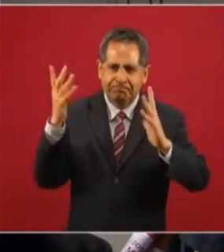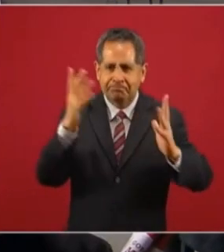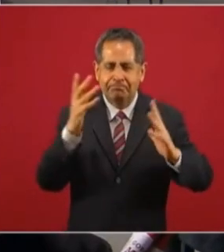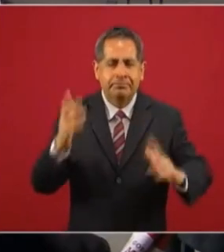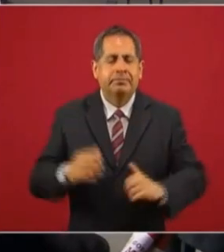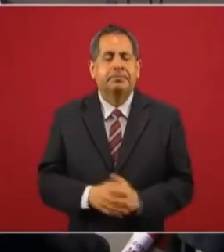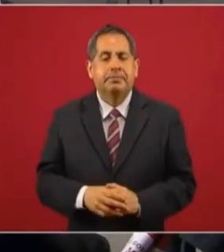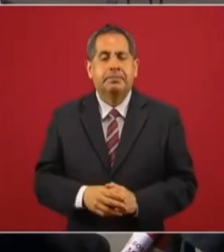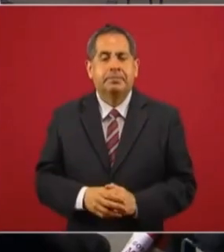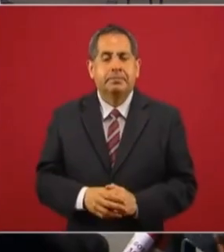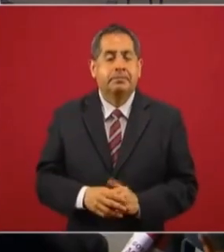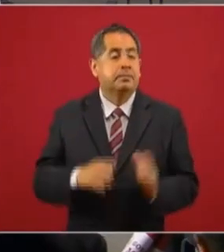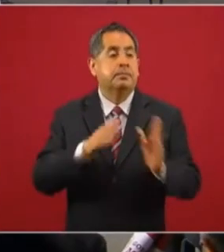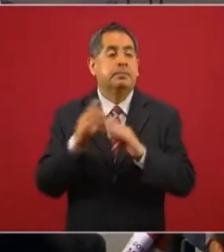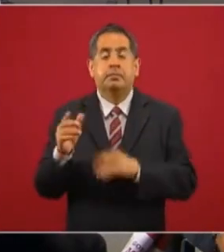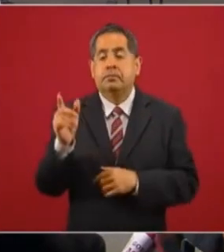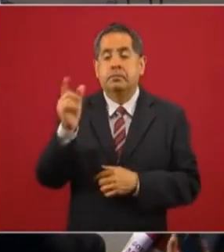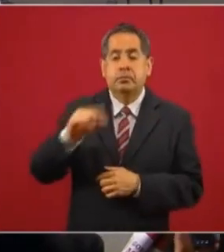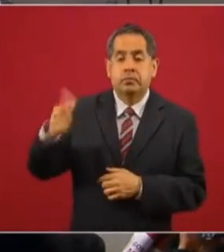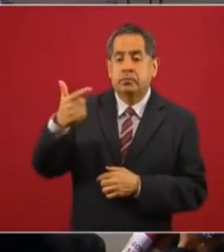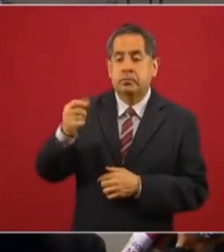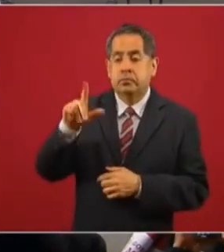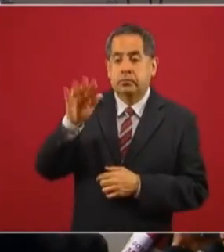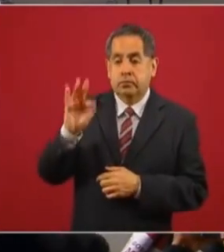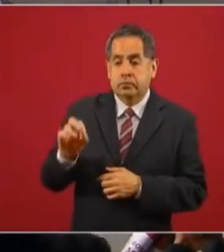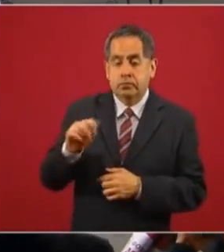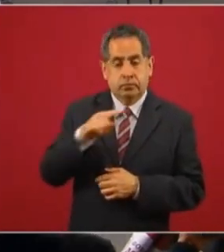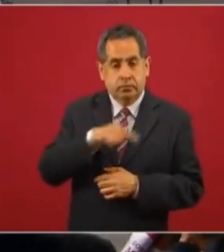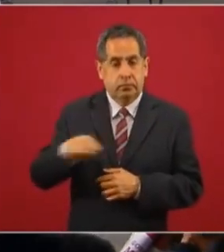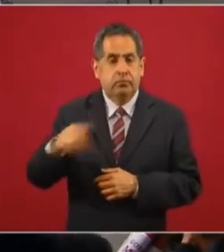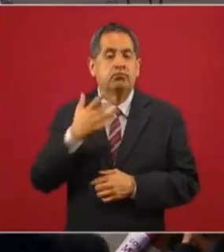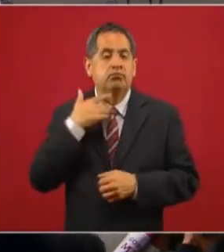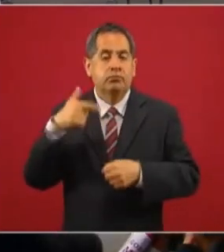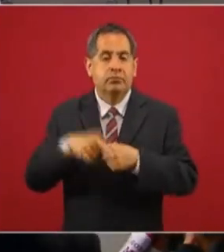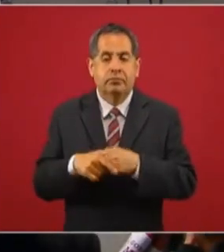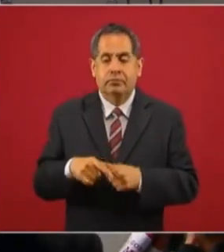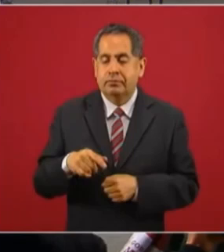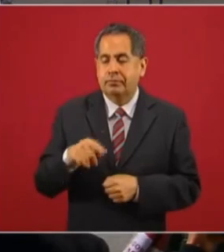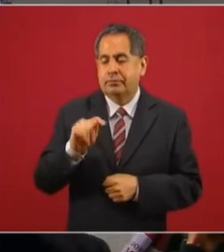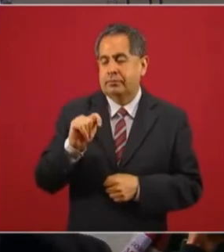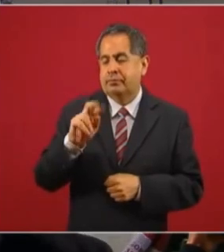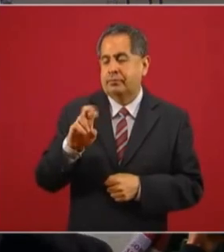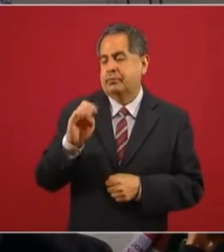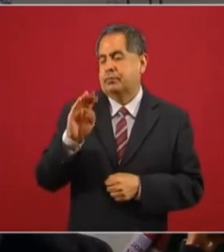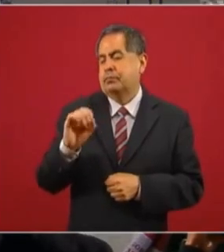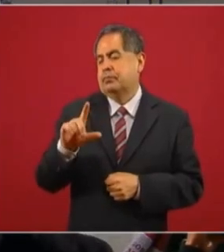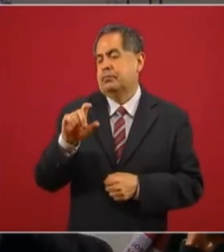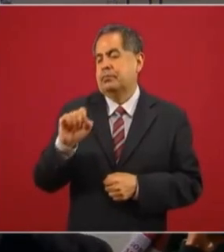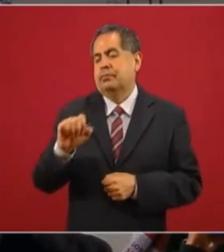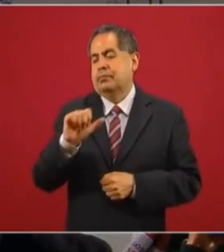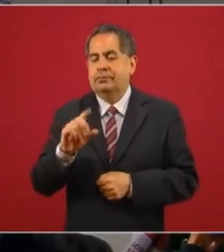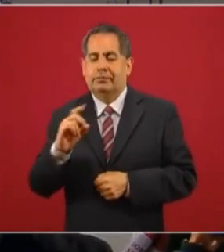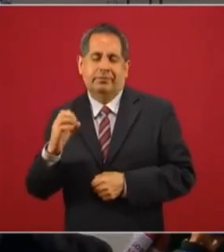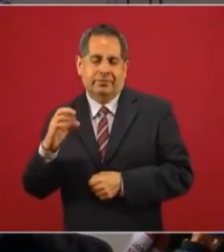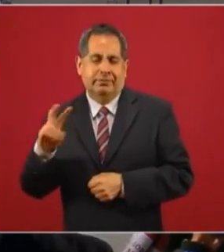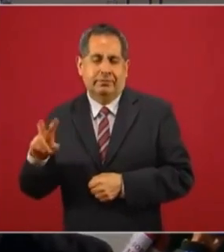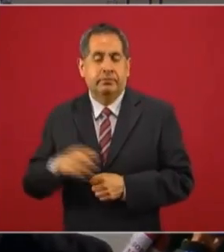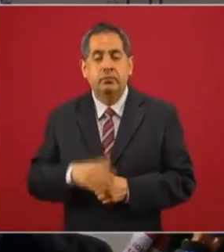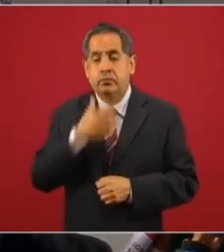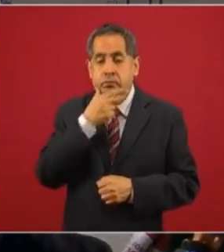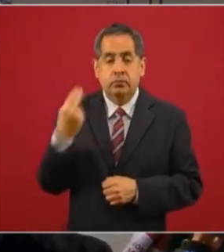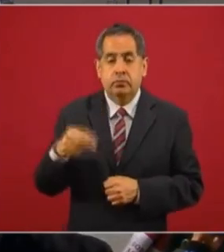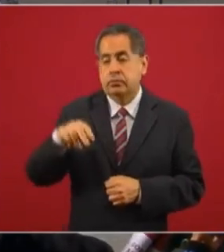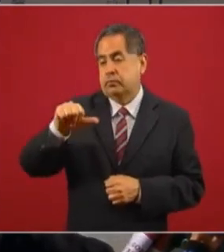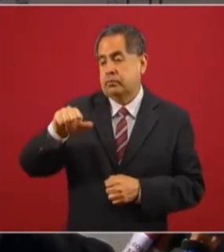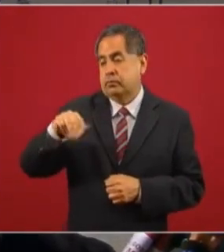De la región Golfo, gasolinera El Trébol SADCB, franquicia Pemex, recibe el señor Amado